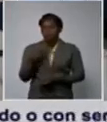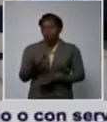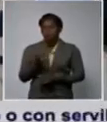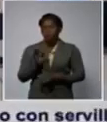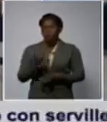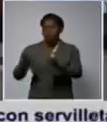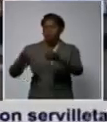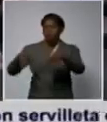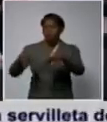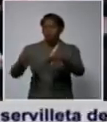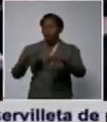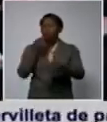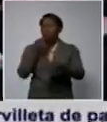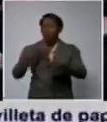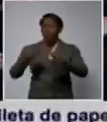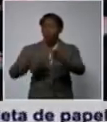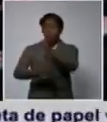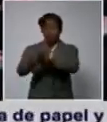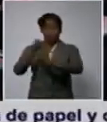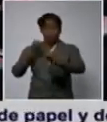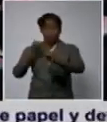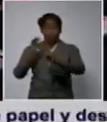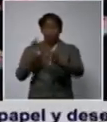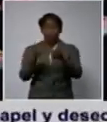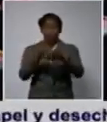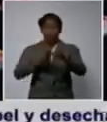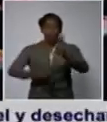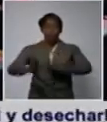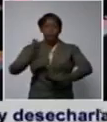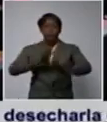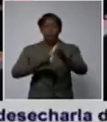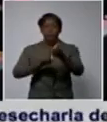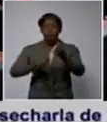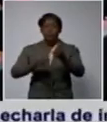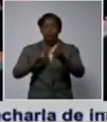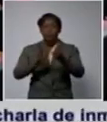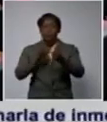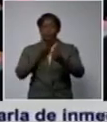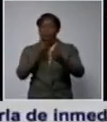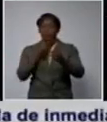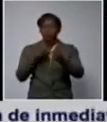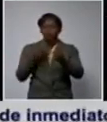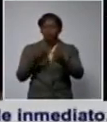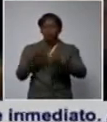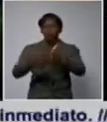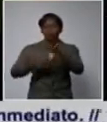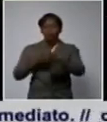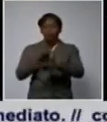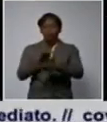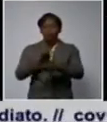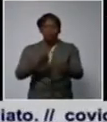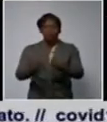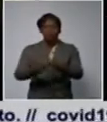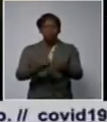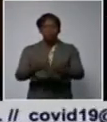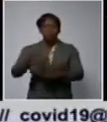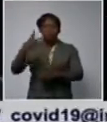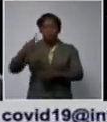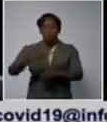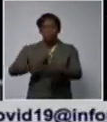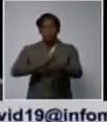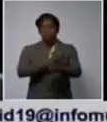puede revertirse. El Consejo de Defensa Provincial acciona para que así sea y revisa la situación de